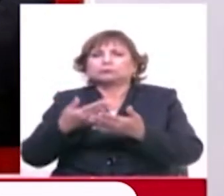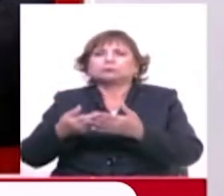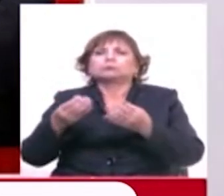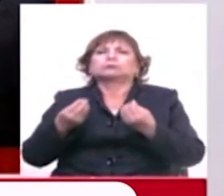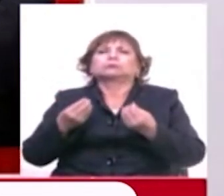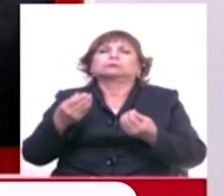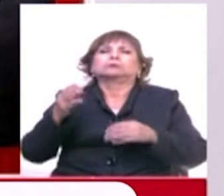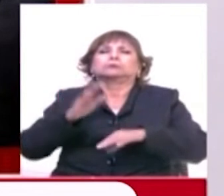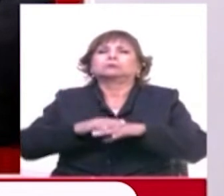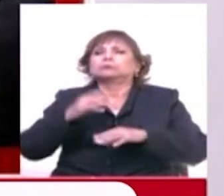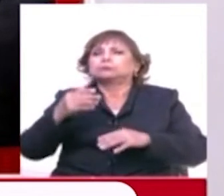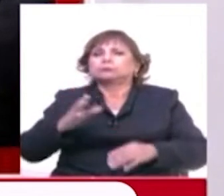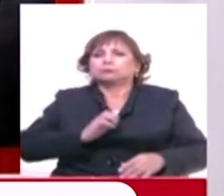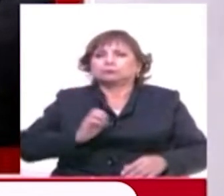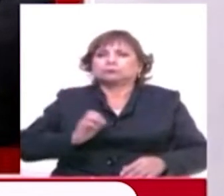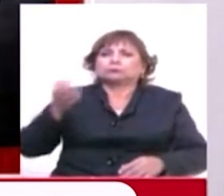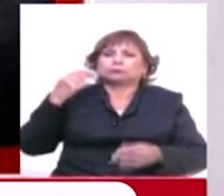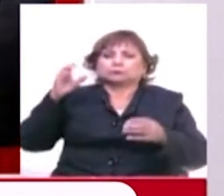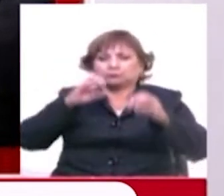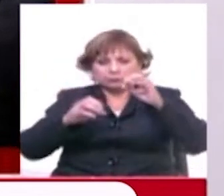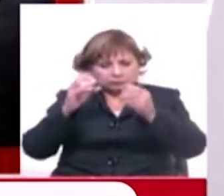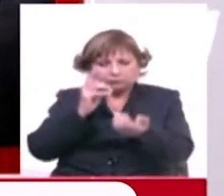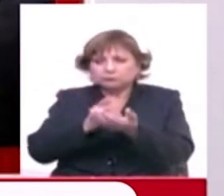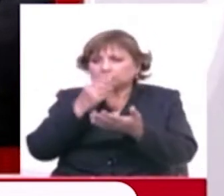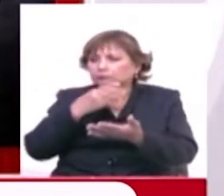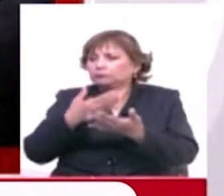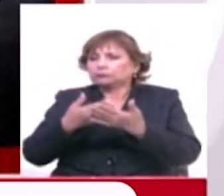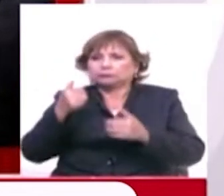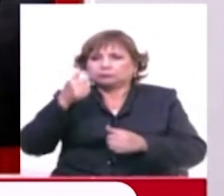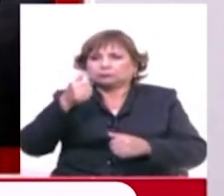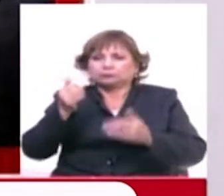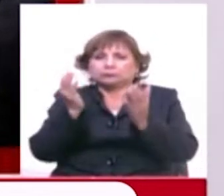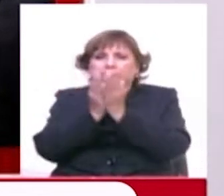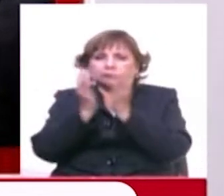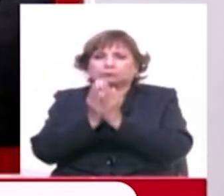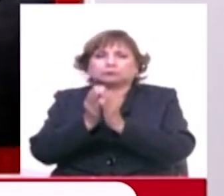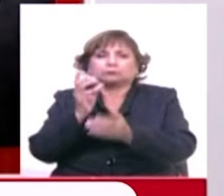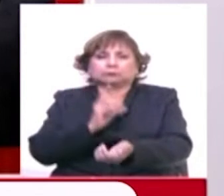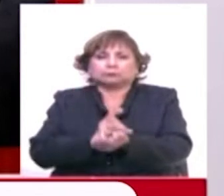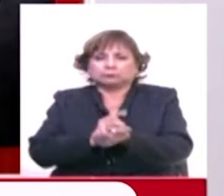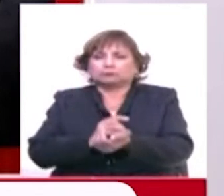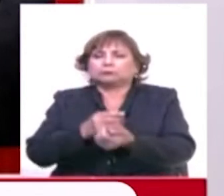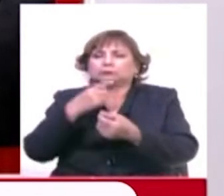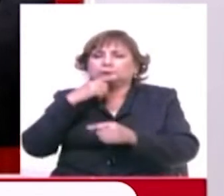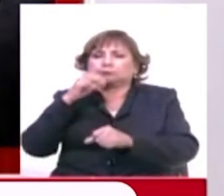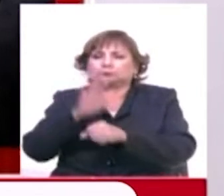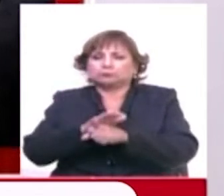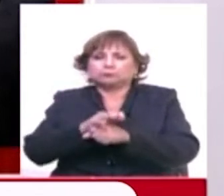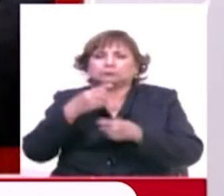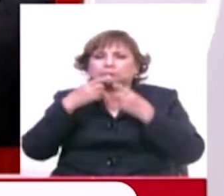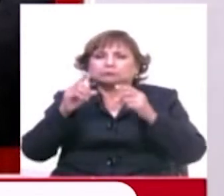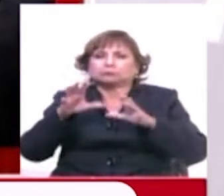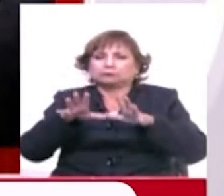se concluyó la argumentación de la interpelación contra el ministro de Salud, Hernán Condori, porque antes de